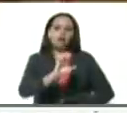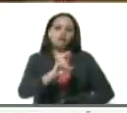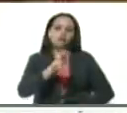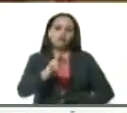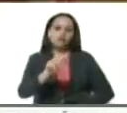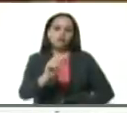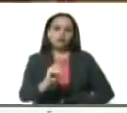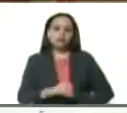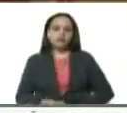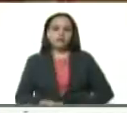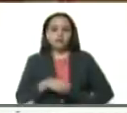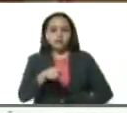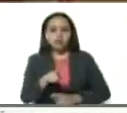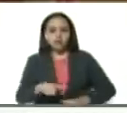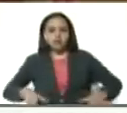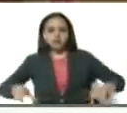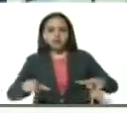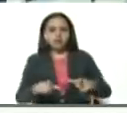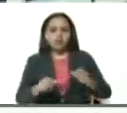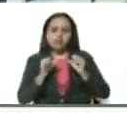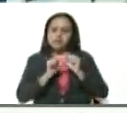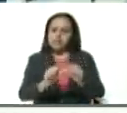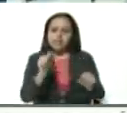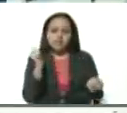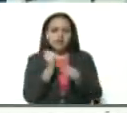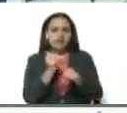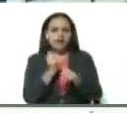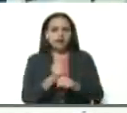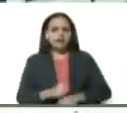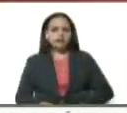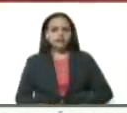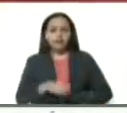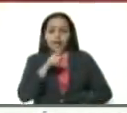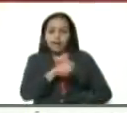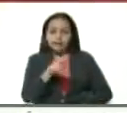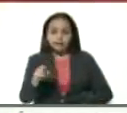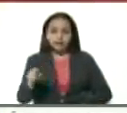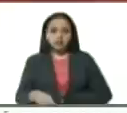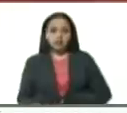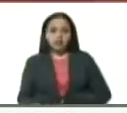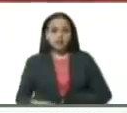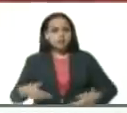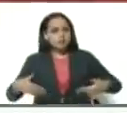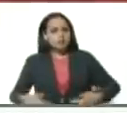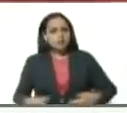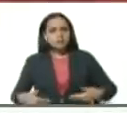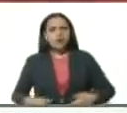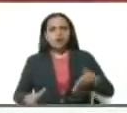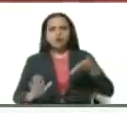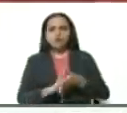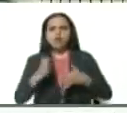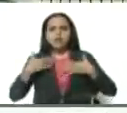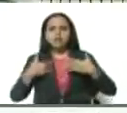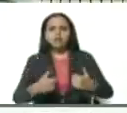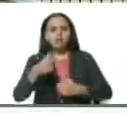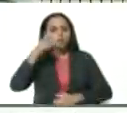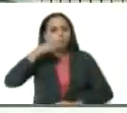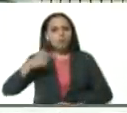comunas de ese sector. Seguir trabajando allí intensamente en la salud del pueblo,